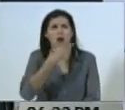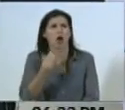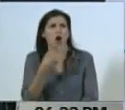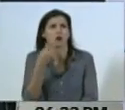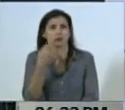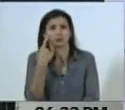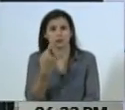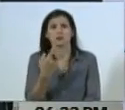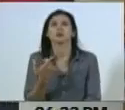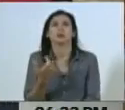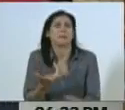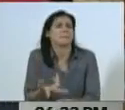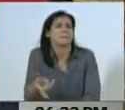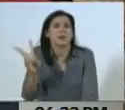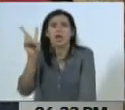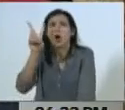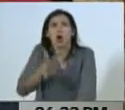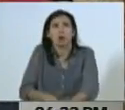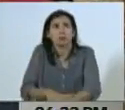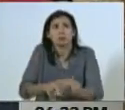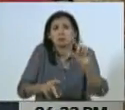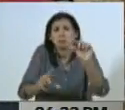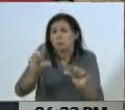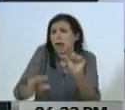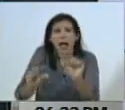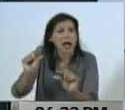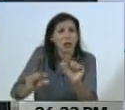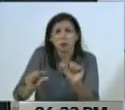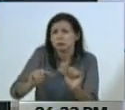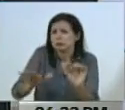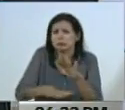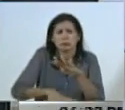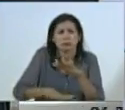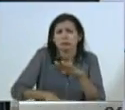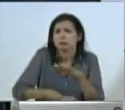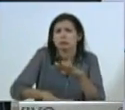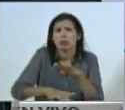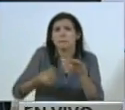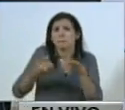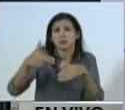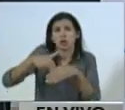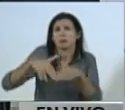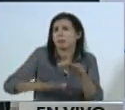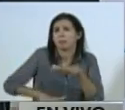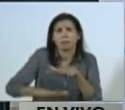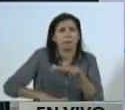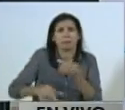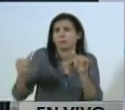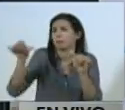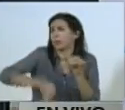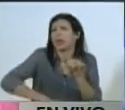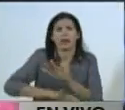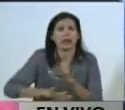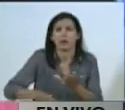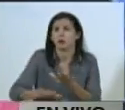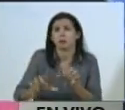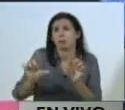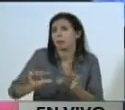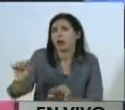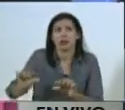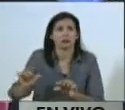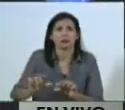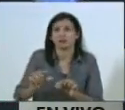Hemos tenido los peores precios petroleros y el periodo más largo de bajos precios